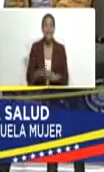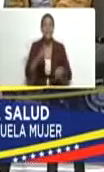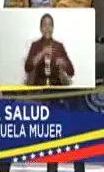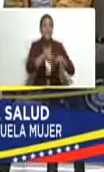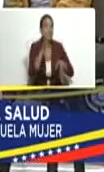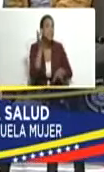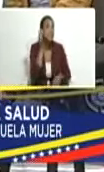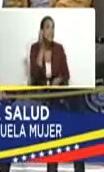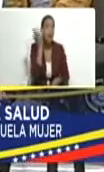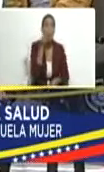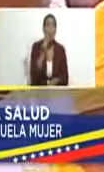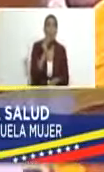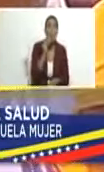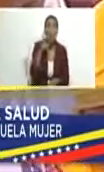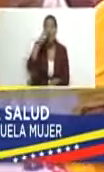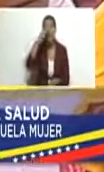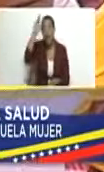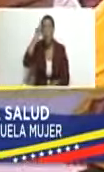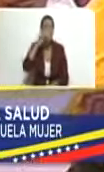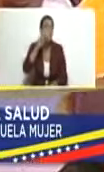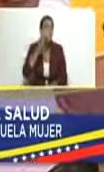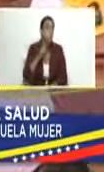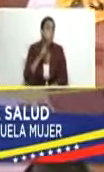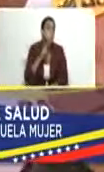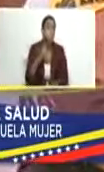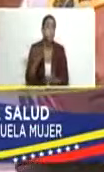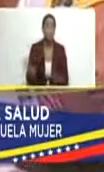niñas, jóvenes, mujeres embarazadas.